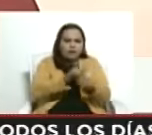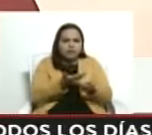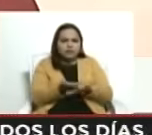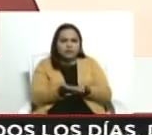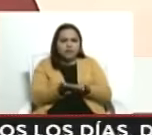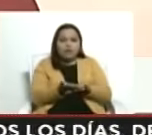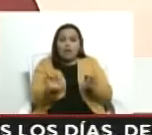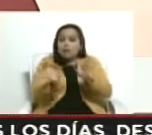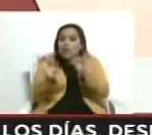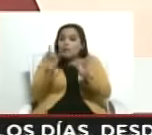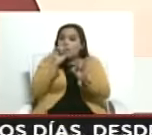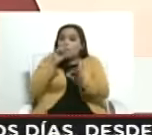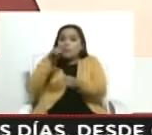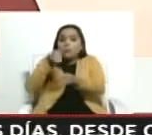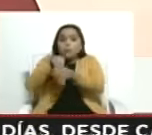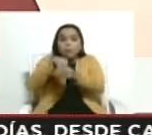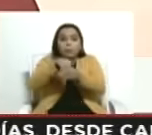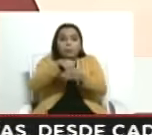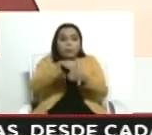Ninguno.